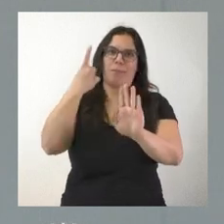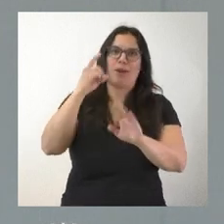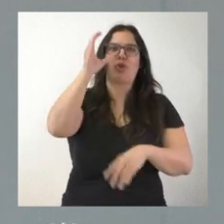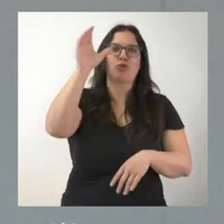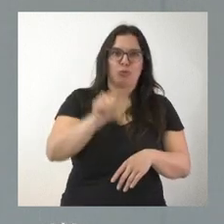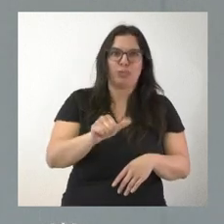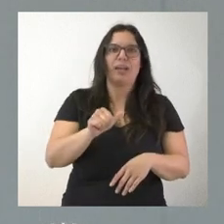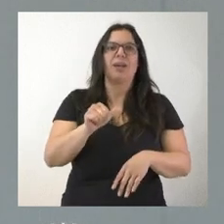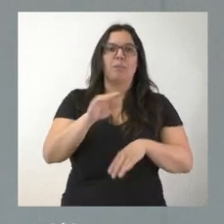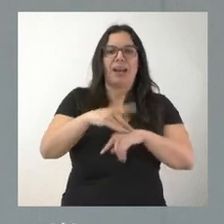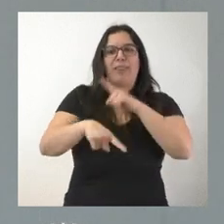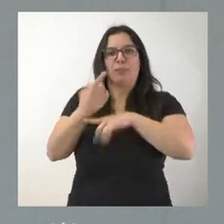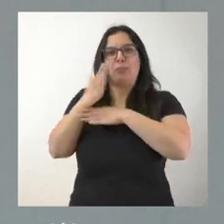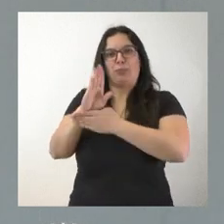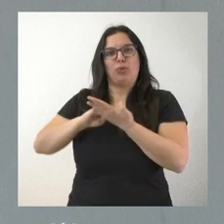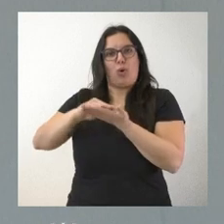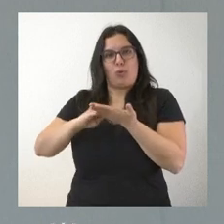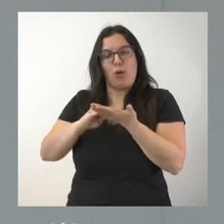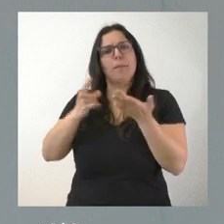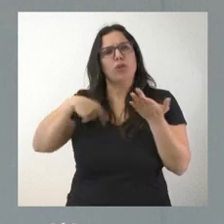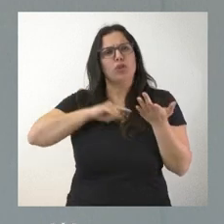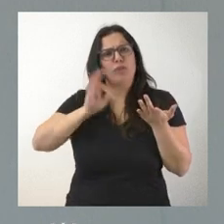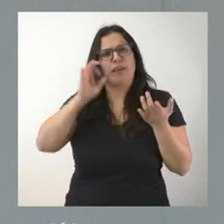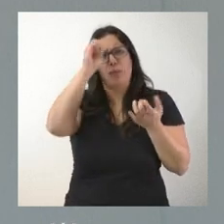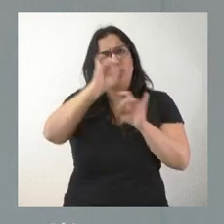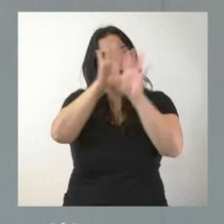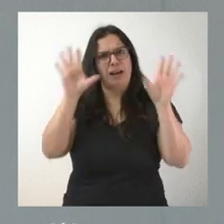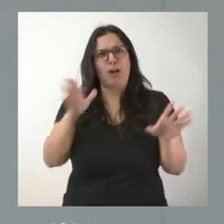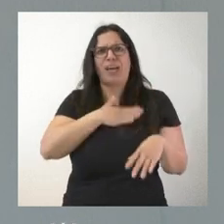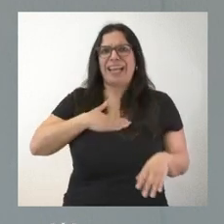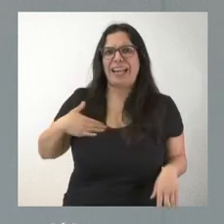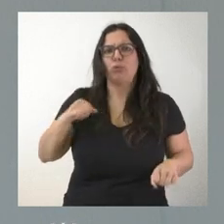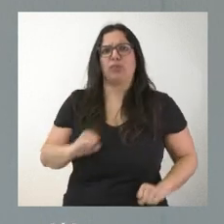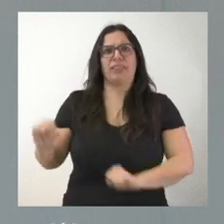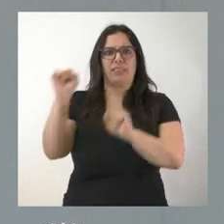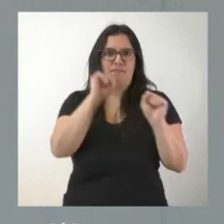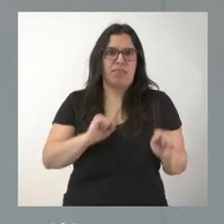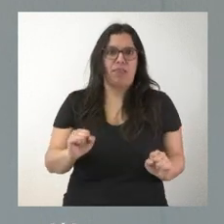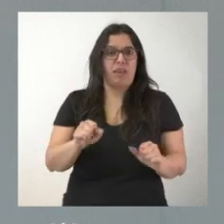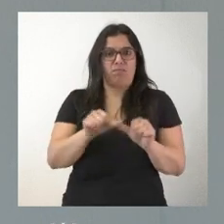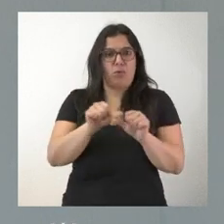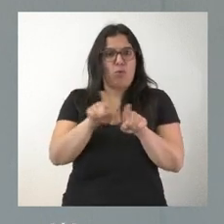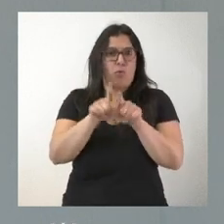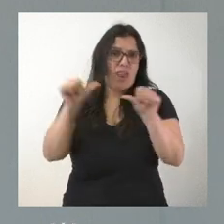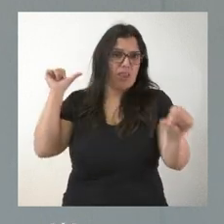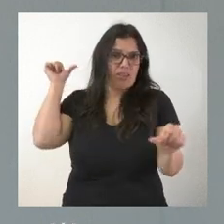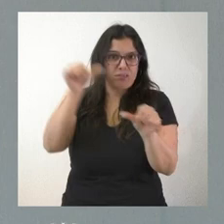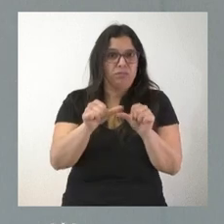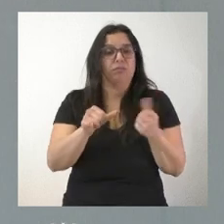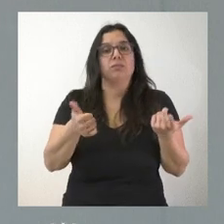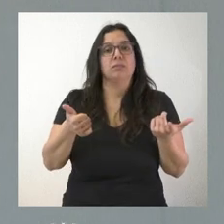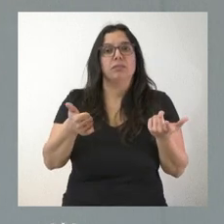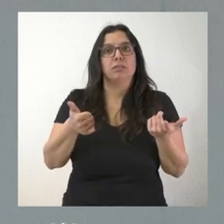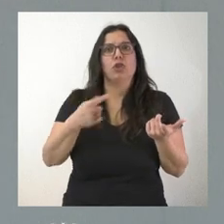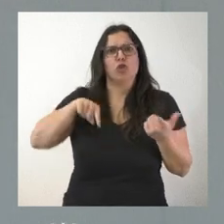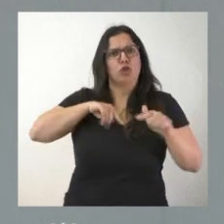sería adecuado Pero también es cierto que nosotros sí tenemos una idea muy clara y muy precisa de que queremos defender como lo hemos manifestado siempre los sitios de Castilla y león que hemos